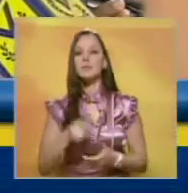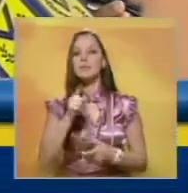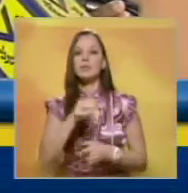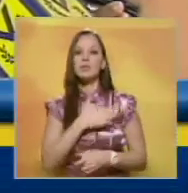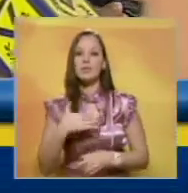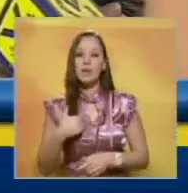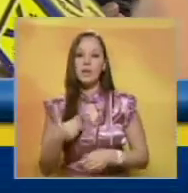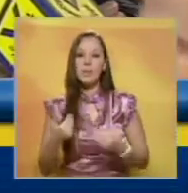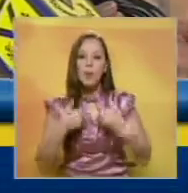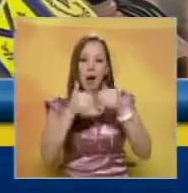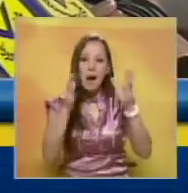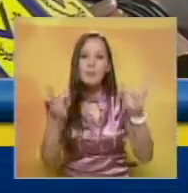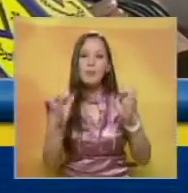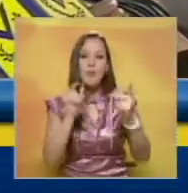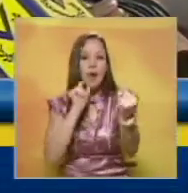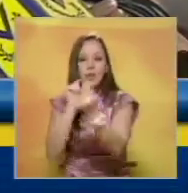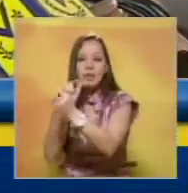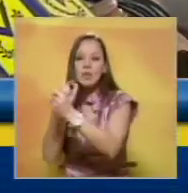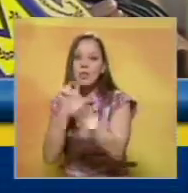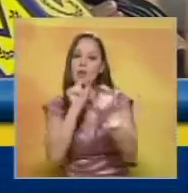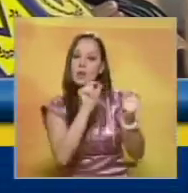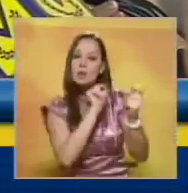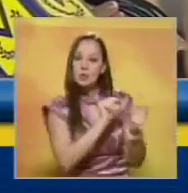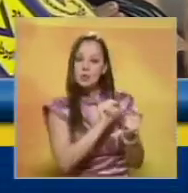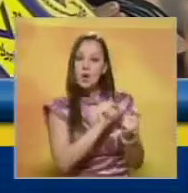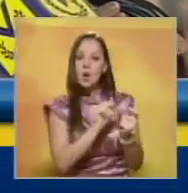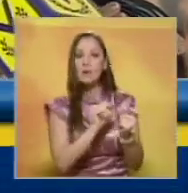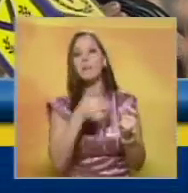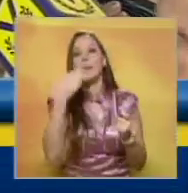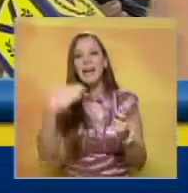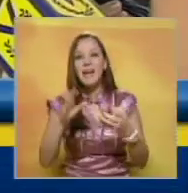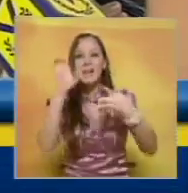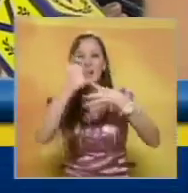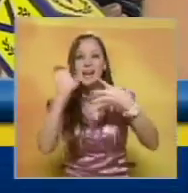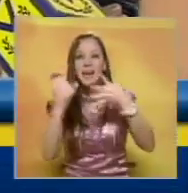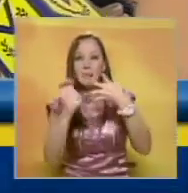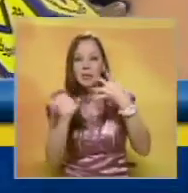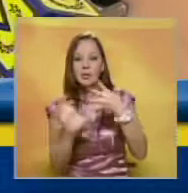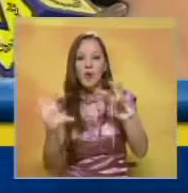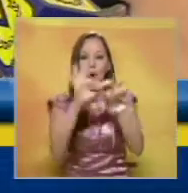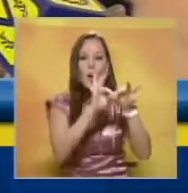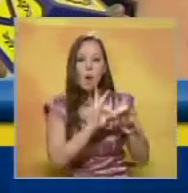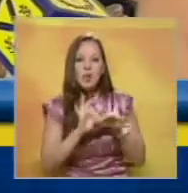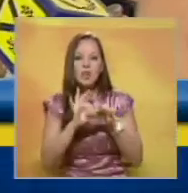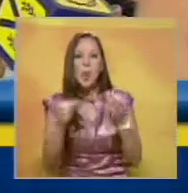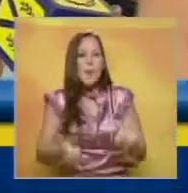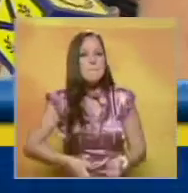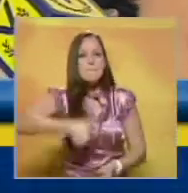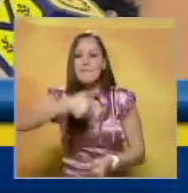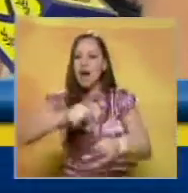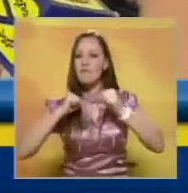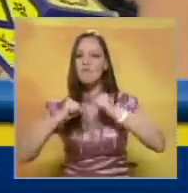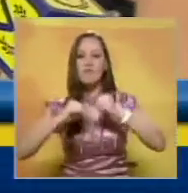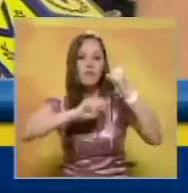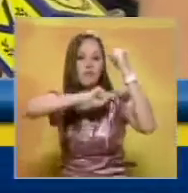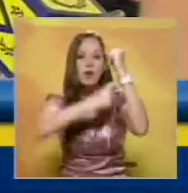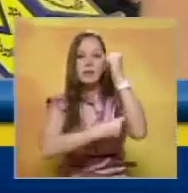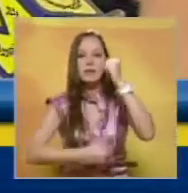para las discusiones de que haya elementos vinculantes más estrechos, mayor